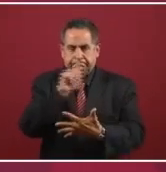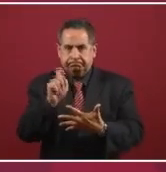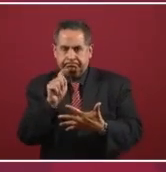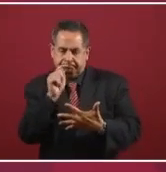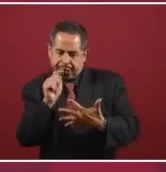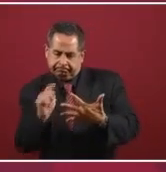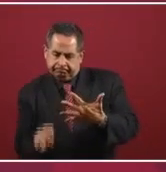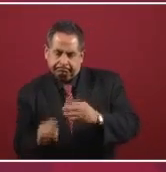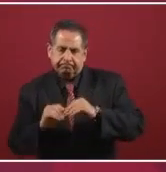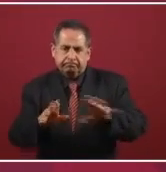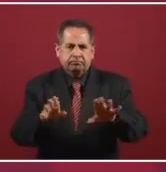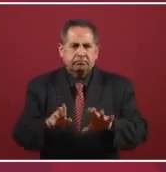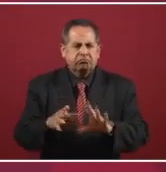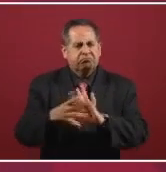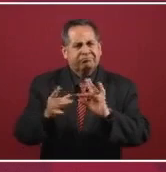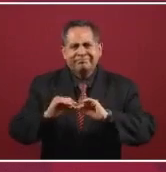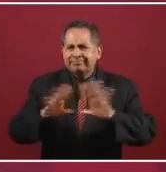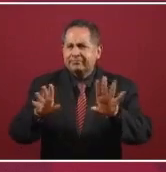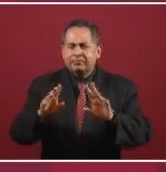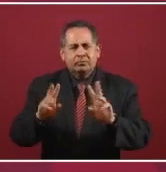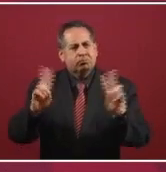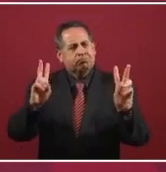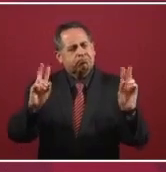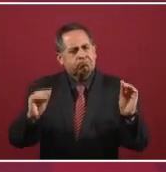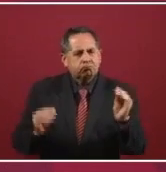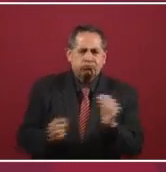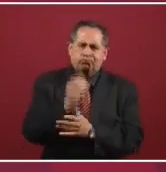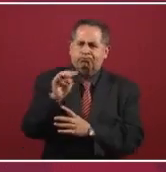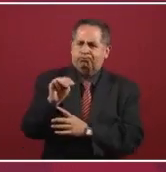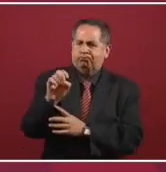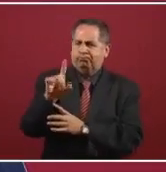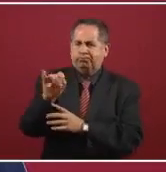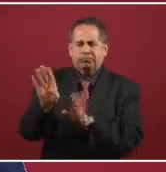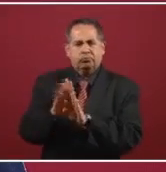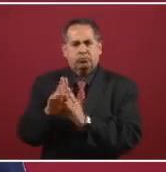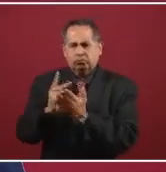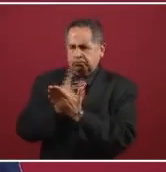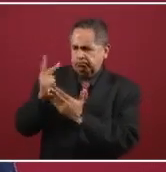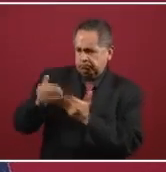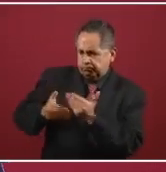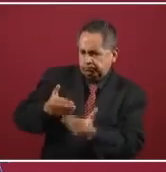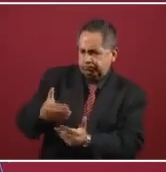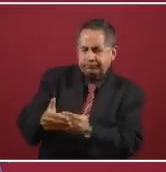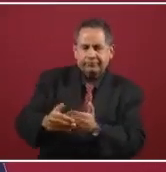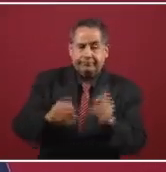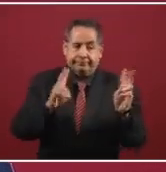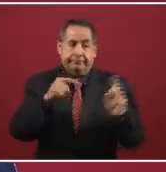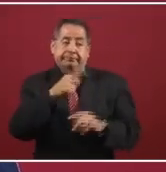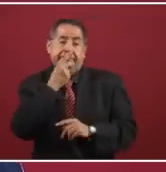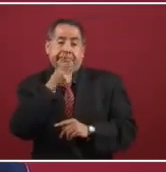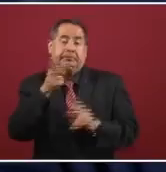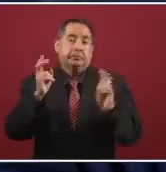el nuevo modelo, como dirían los tecnócratas, el nuevo paradigma.